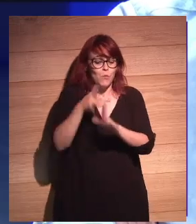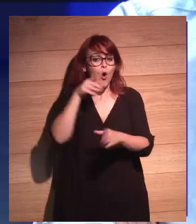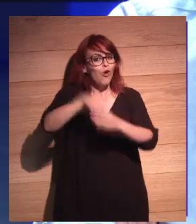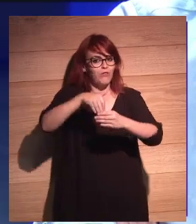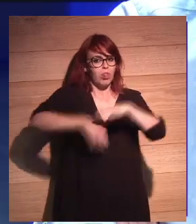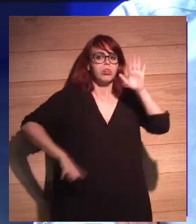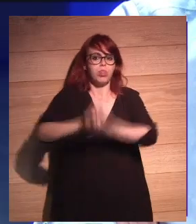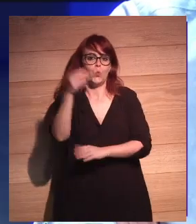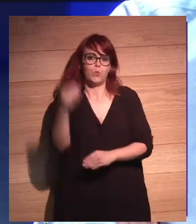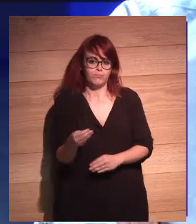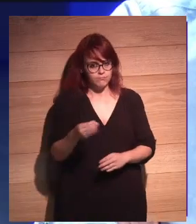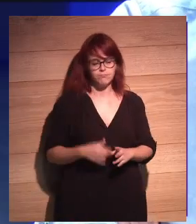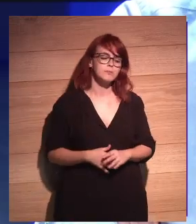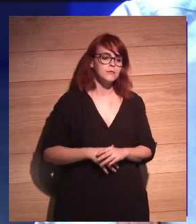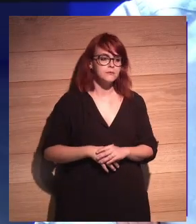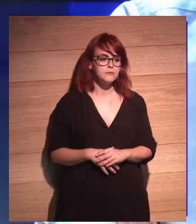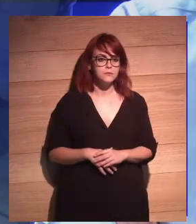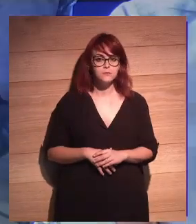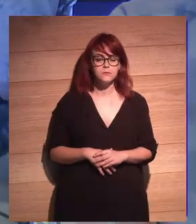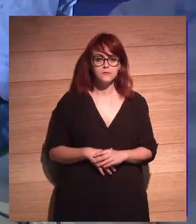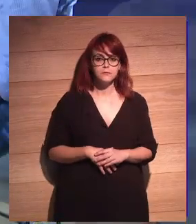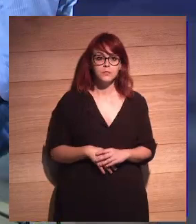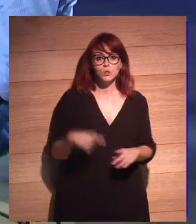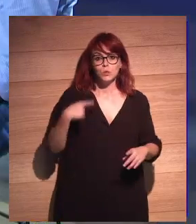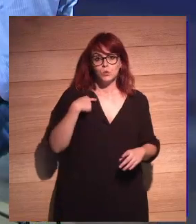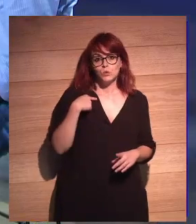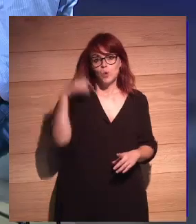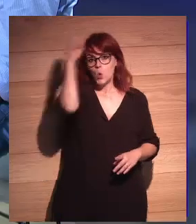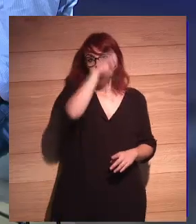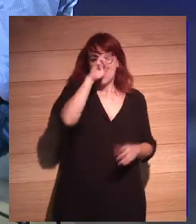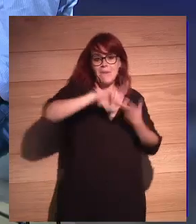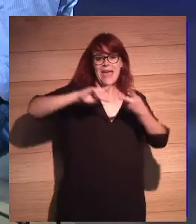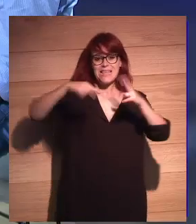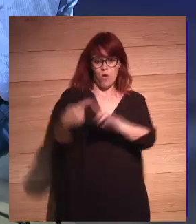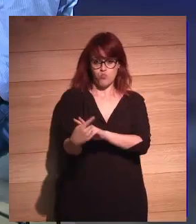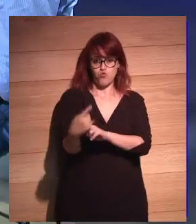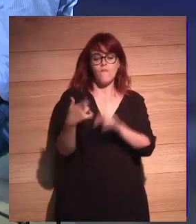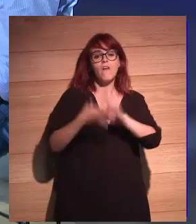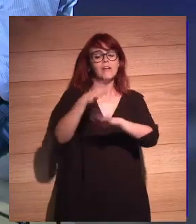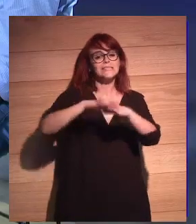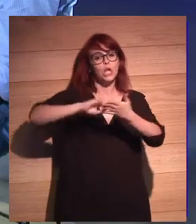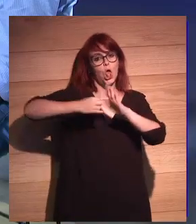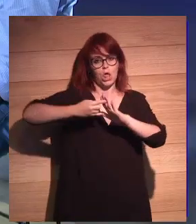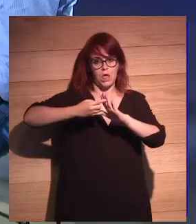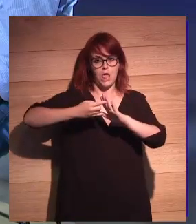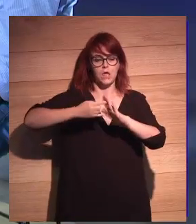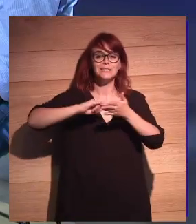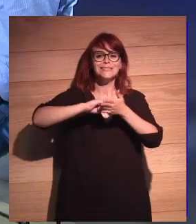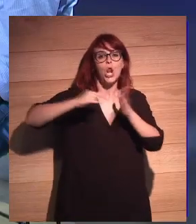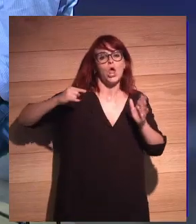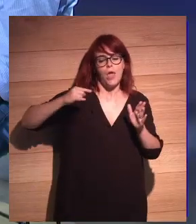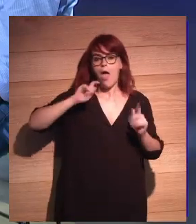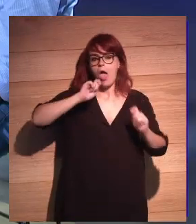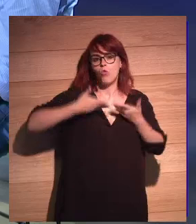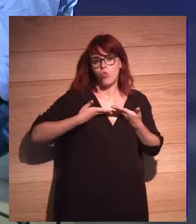contenido. Yo diría que este cambio va más allá que la propia tecnología. La tecnología nos ha ayudado